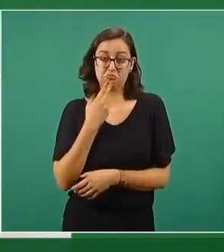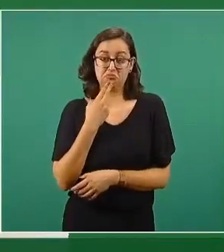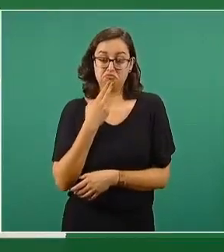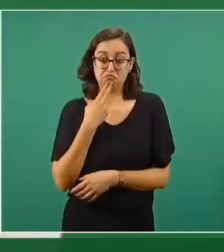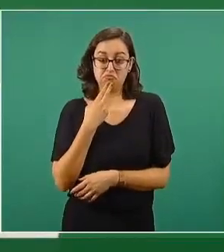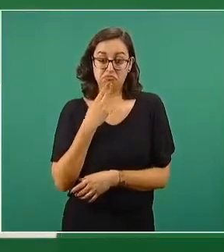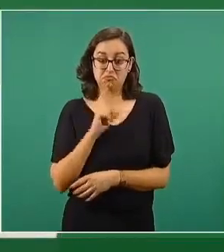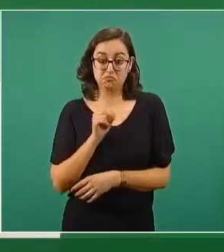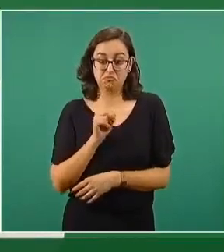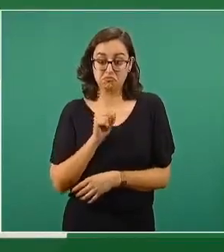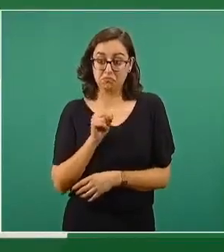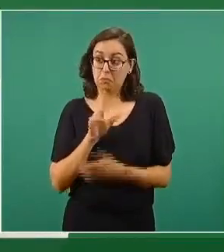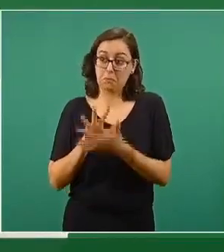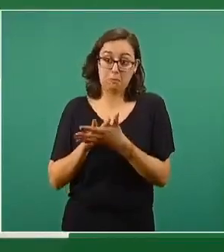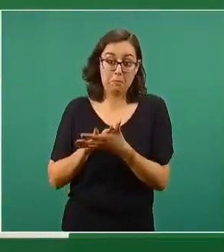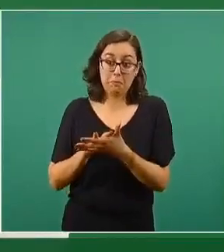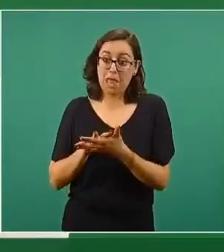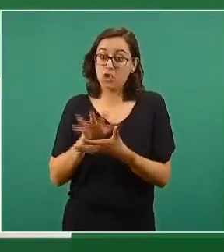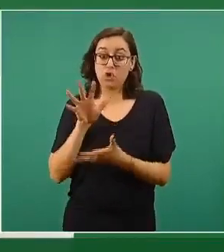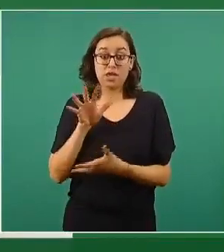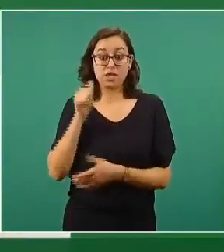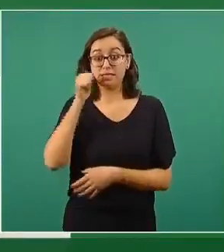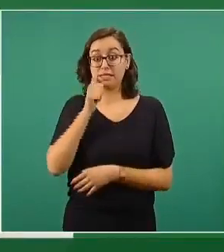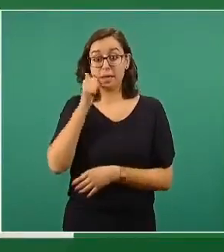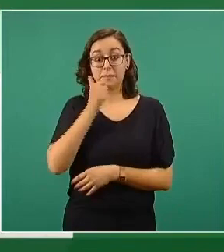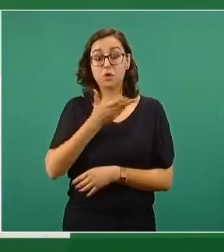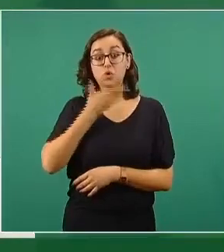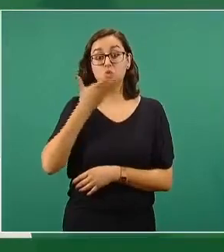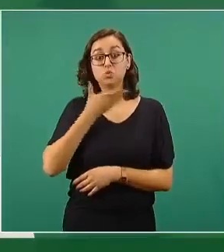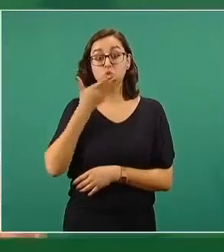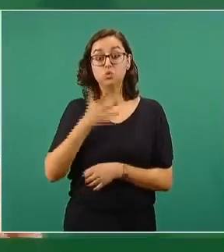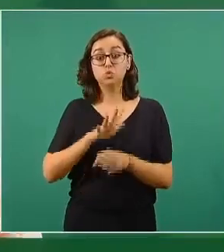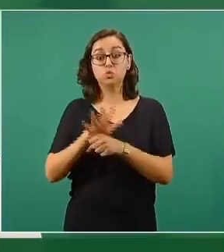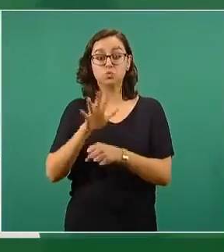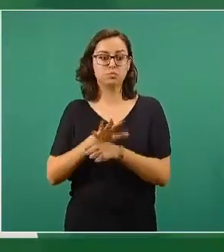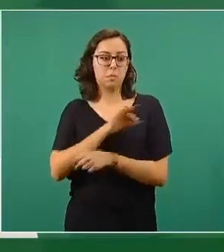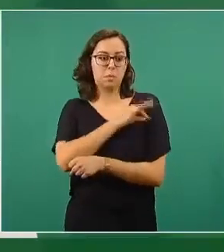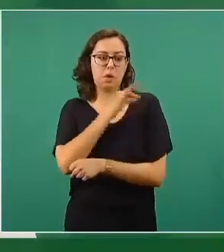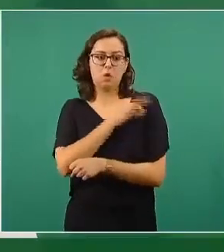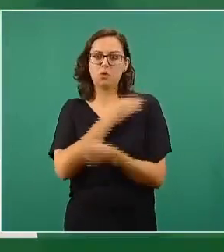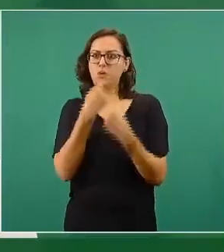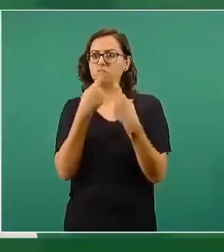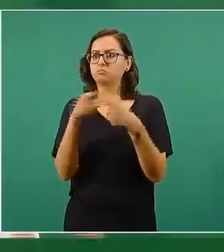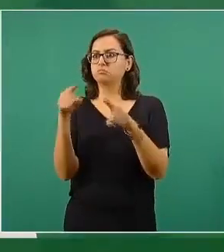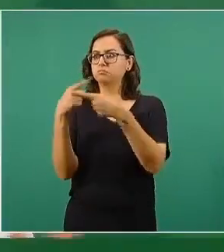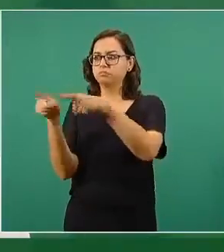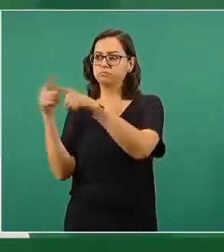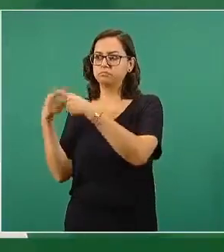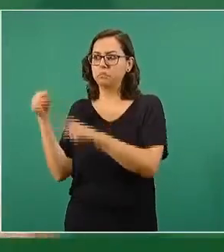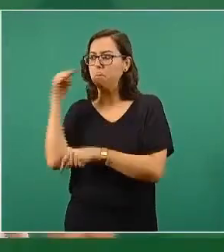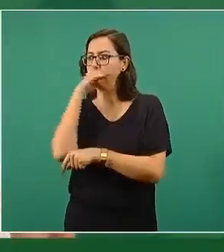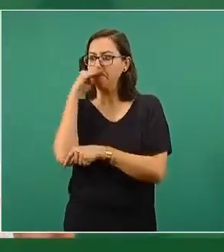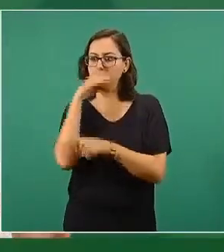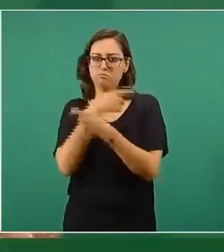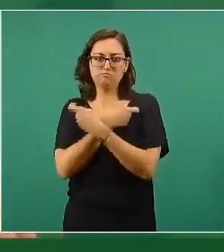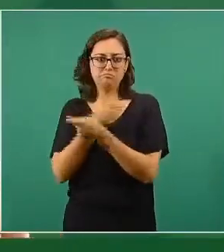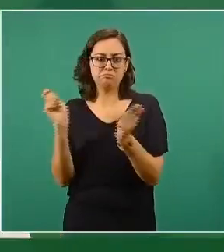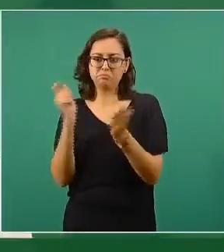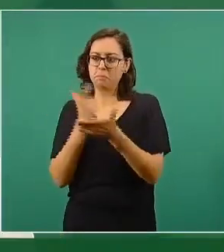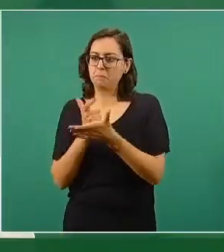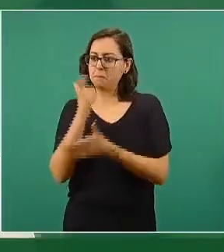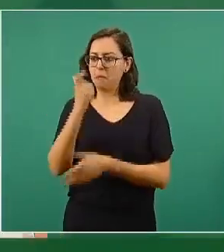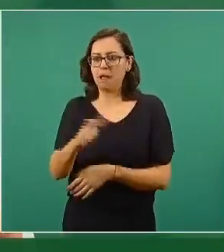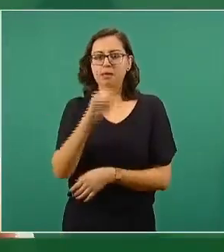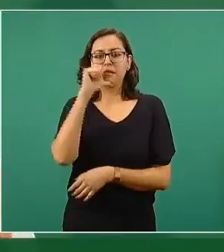La enorme mayoría del país lo que recibe es una vacuna o múltiples vacunas en forma gratuita, no tiene que pagarlas en ningún